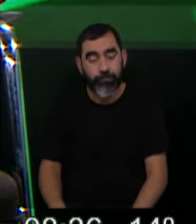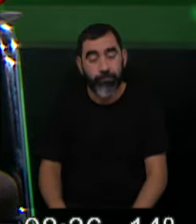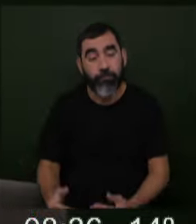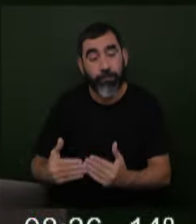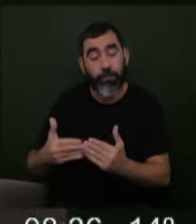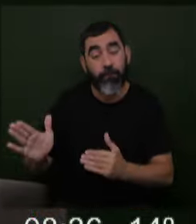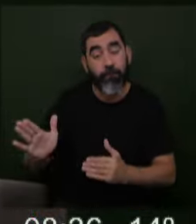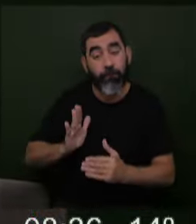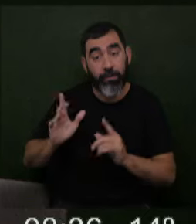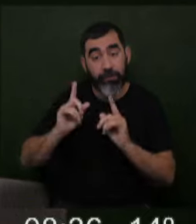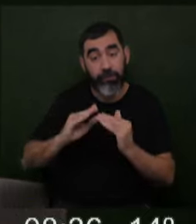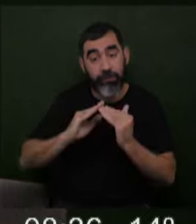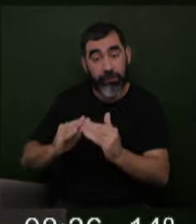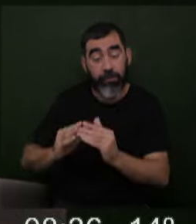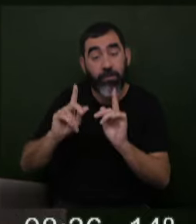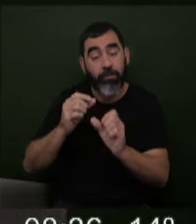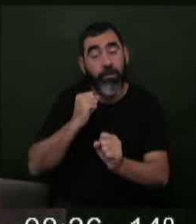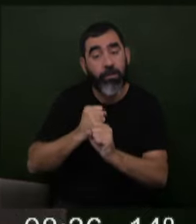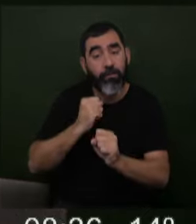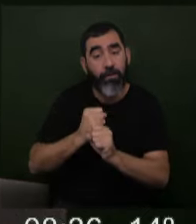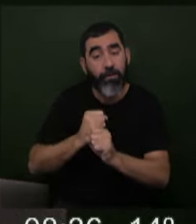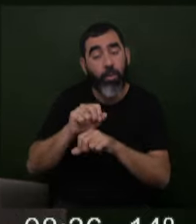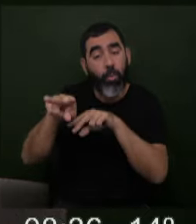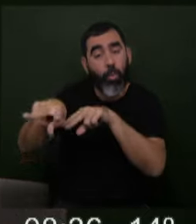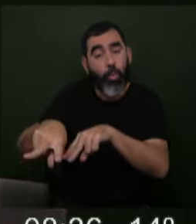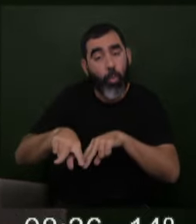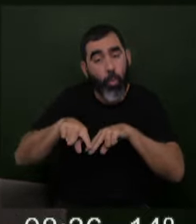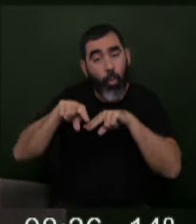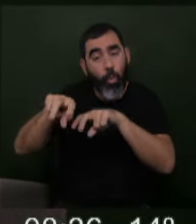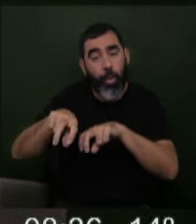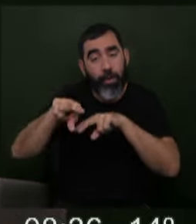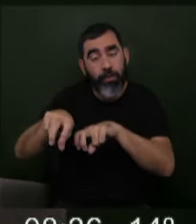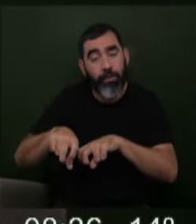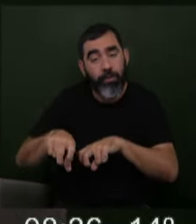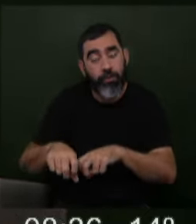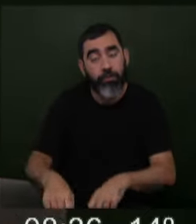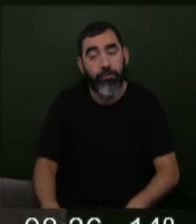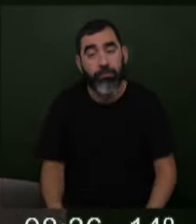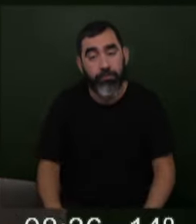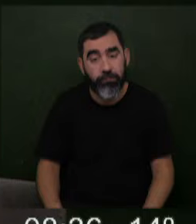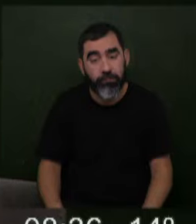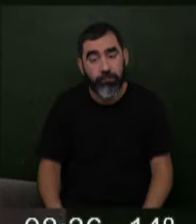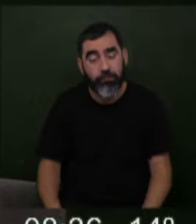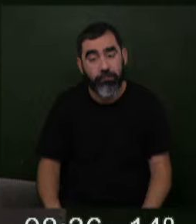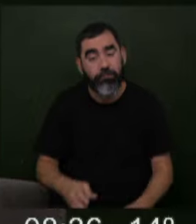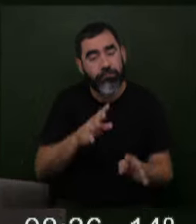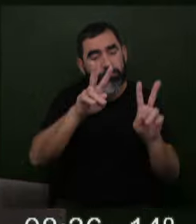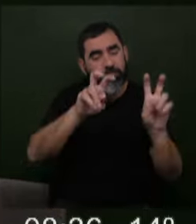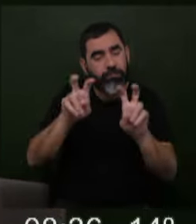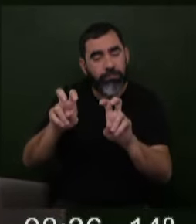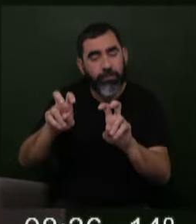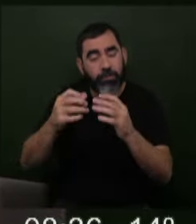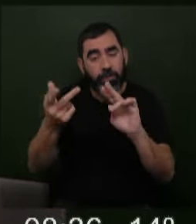además estás trabajando en todo lo que tiene que ver con huertas, porque este proyecto, y ya me van a contar también, tiene como varios ejes de vincular